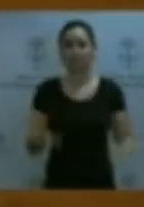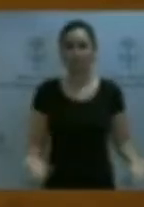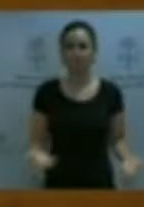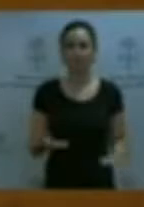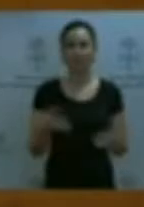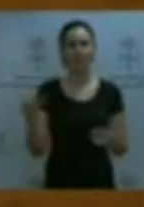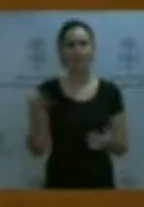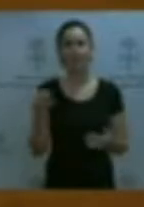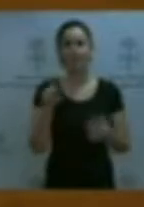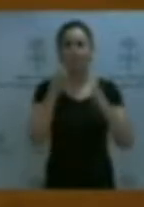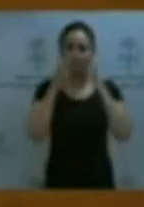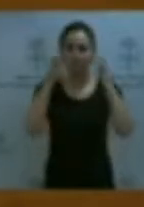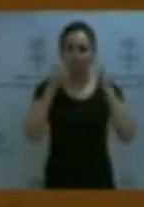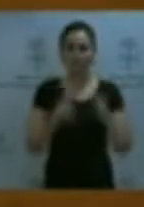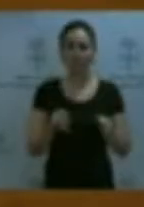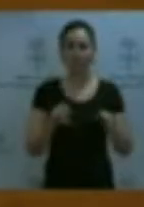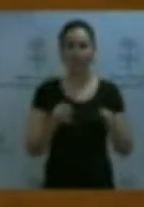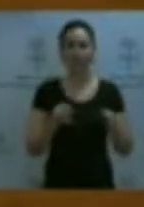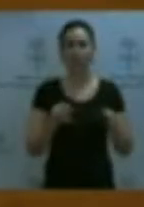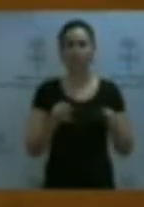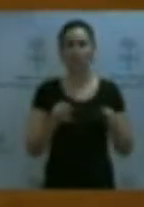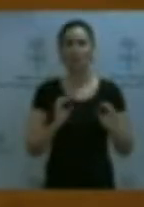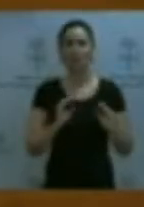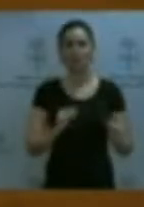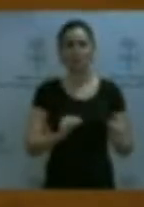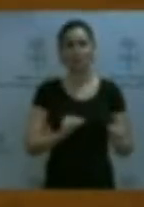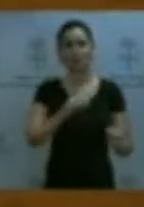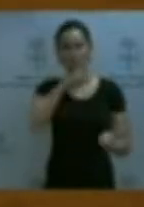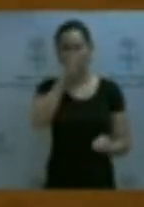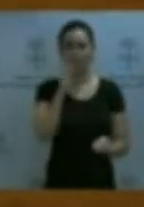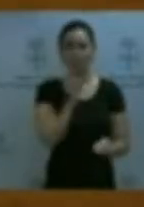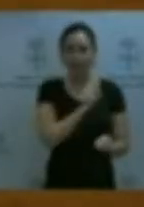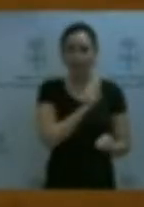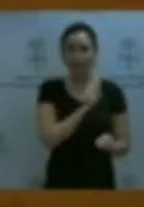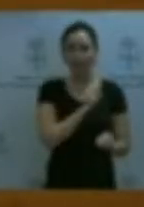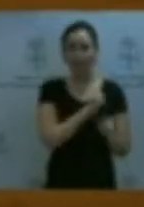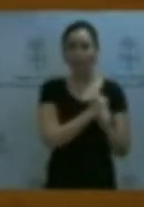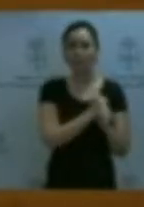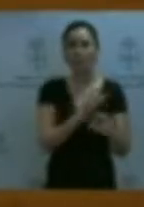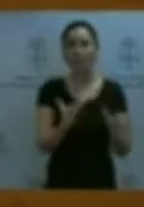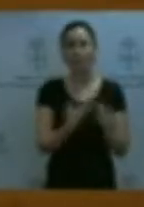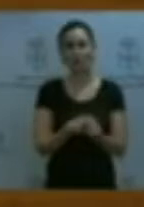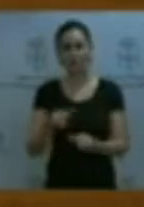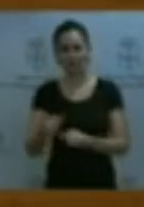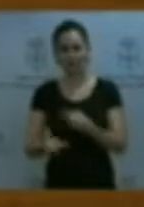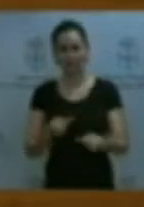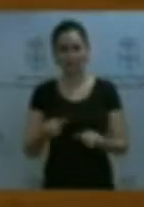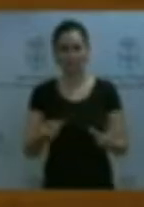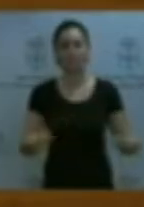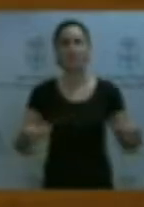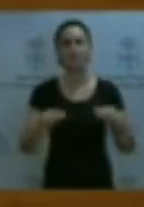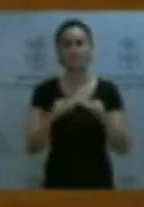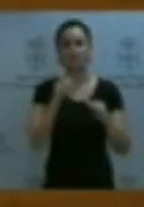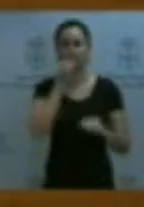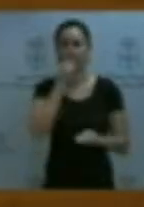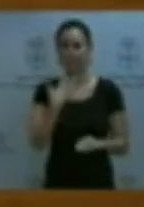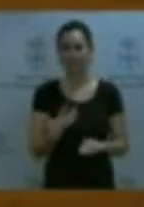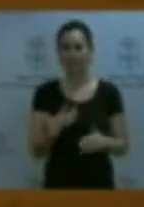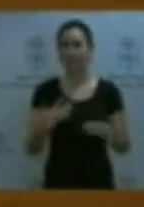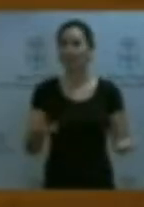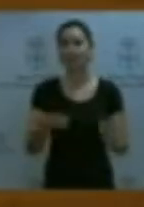vida laboral y de la vida familiar, creemos sinceramente que no es un ejercicio ni de modernidad, ni de